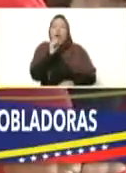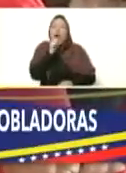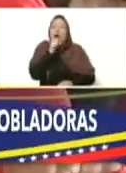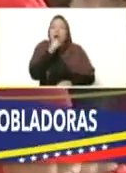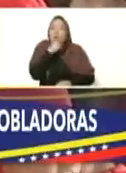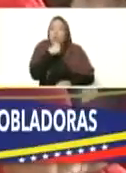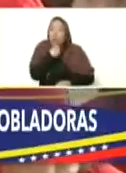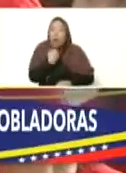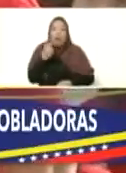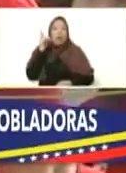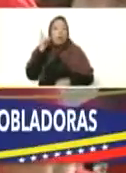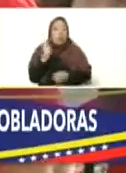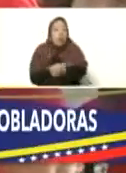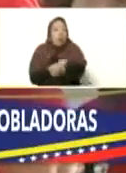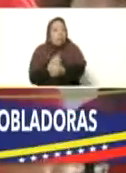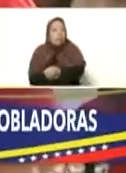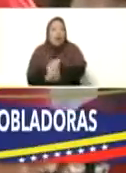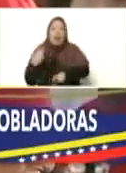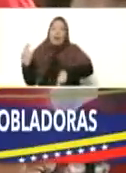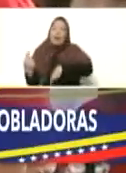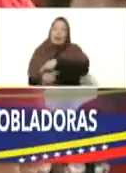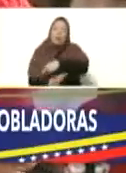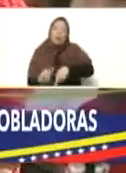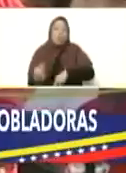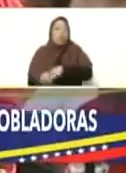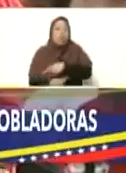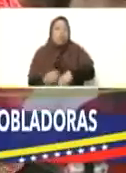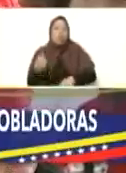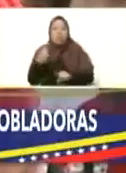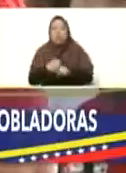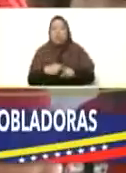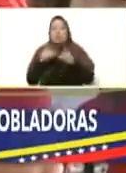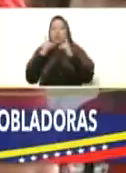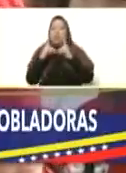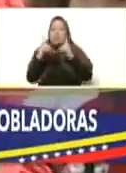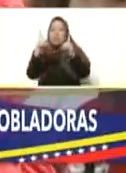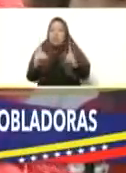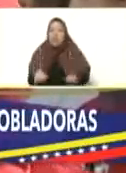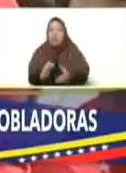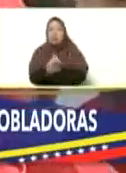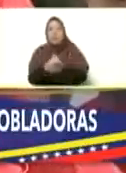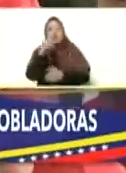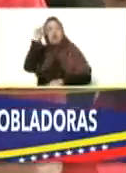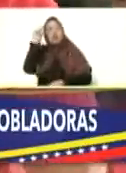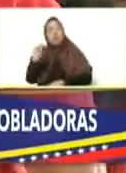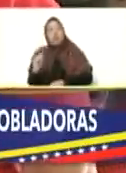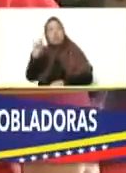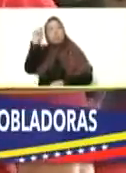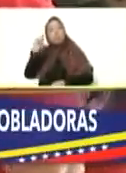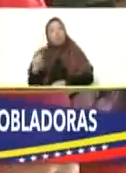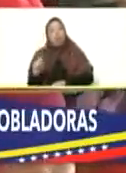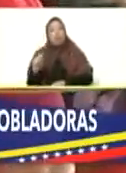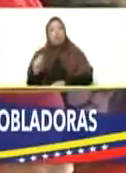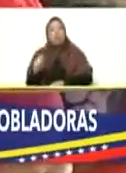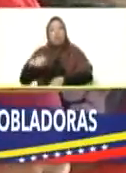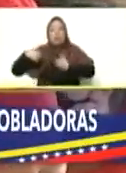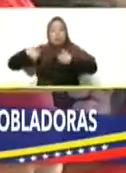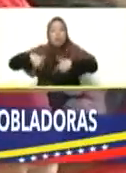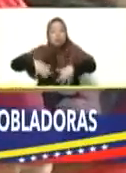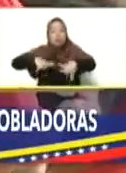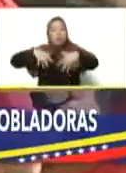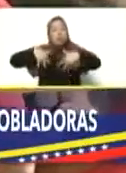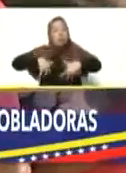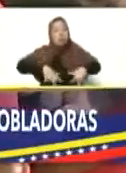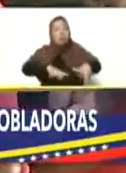sobre todo muy revolucionarias muchas es la revolución y lo pueden decir los muchachos diputados que cada rato le salen las marchas